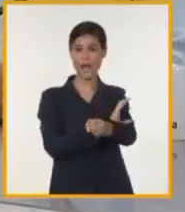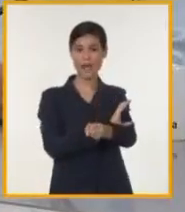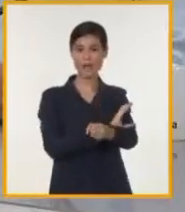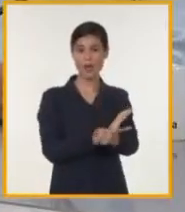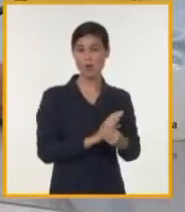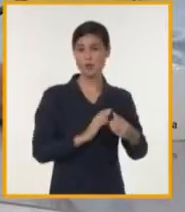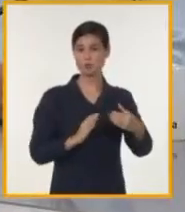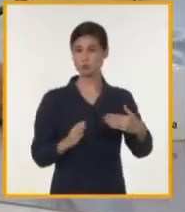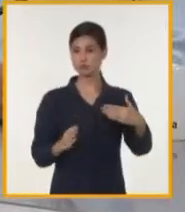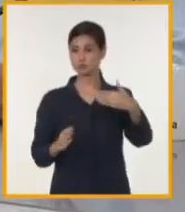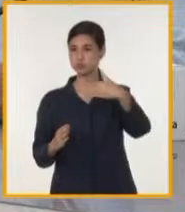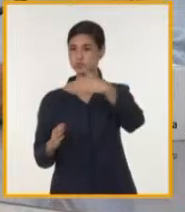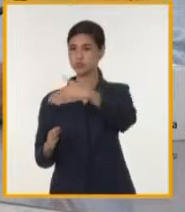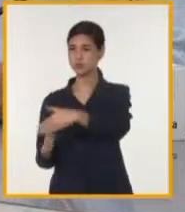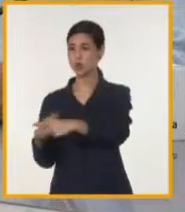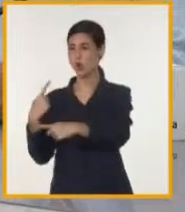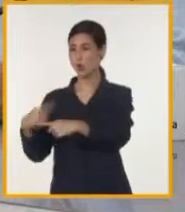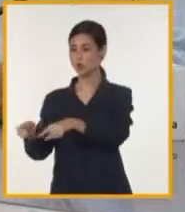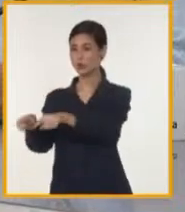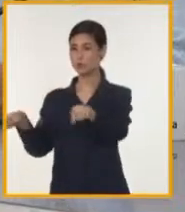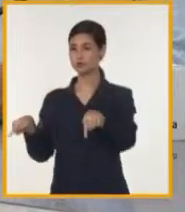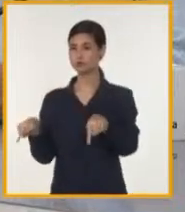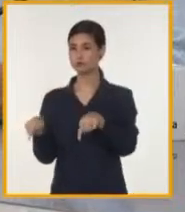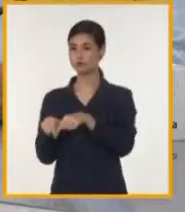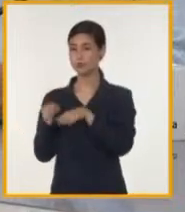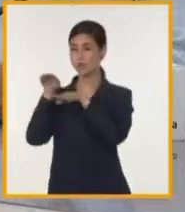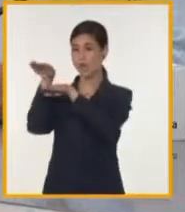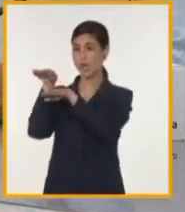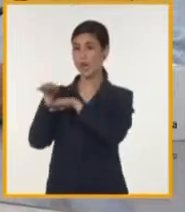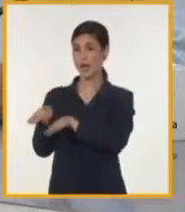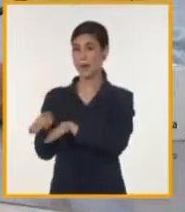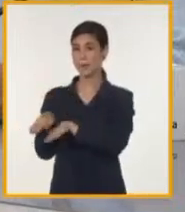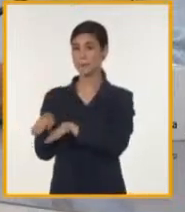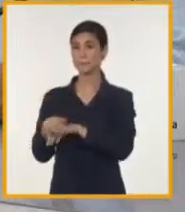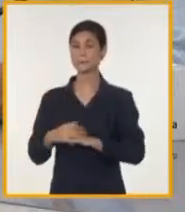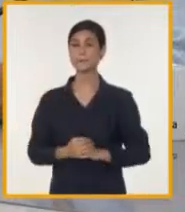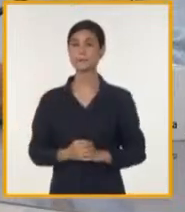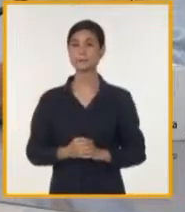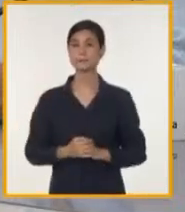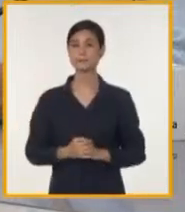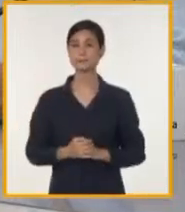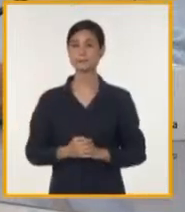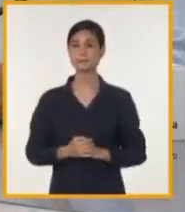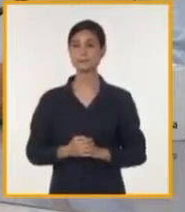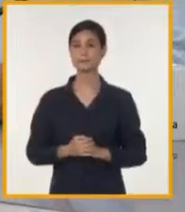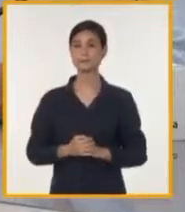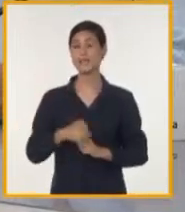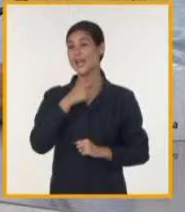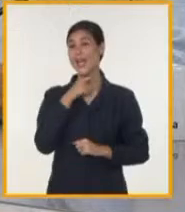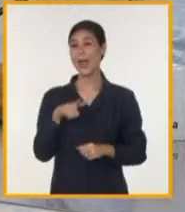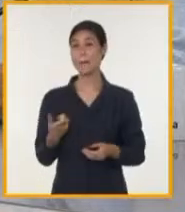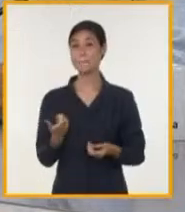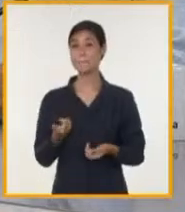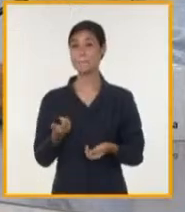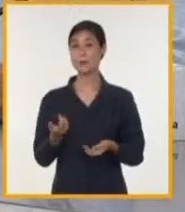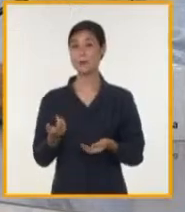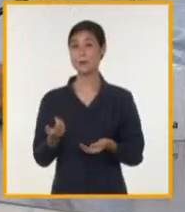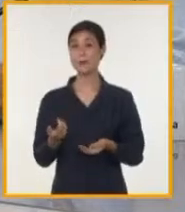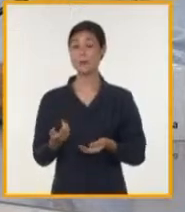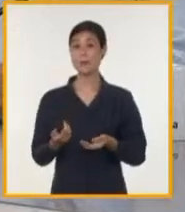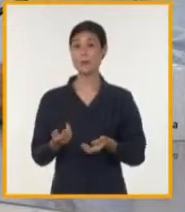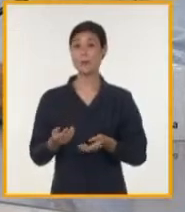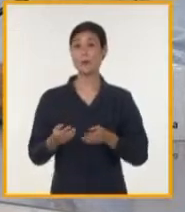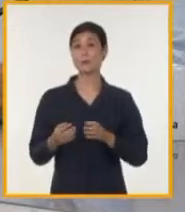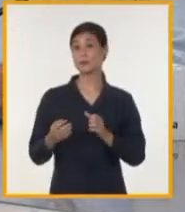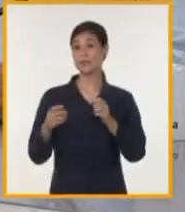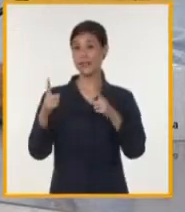de la empresa de transportación de contenedores, la ENOP, que se dedica a la transportación de contenedores, que ahora en estos mismos momentos,